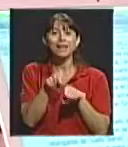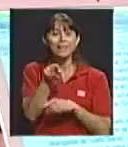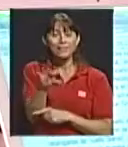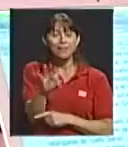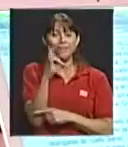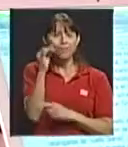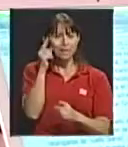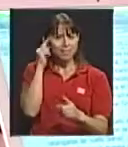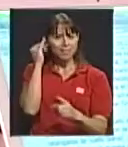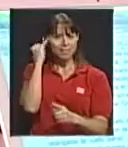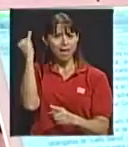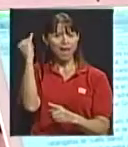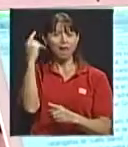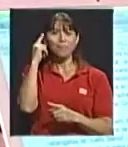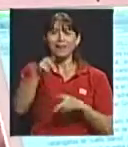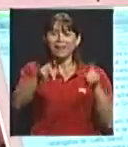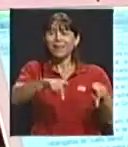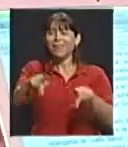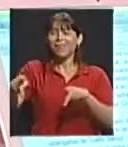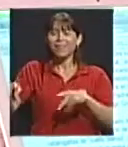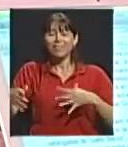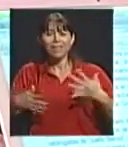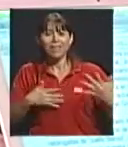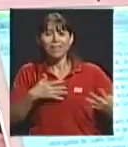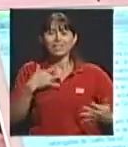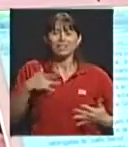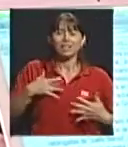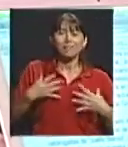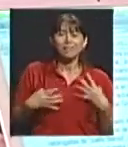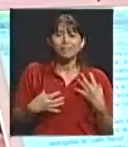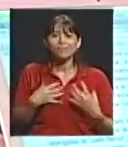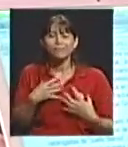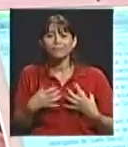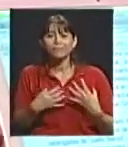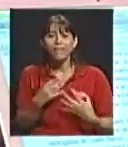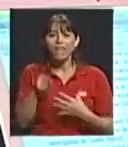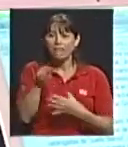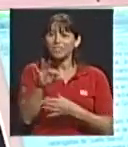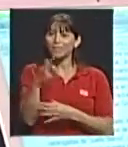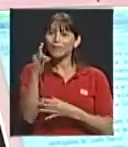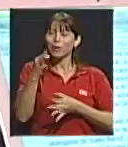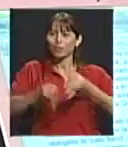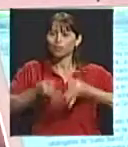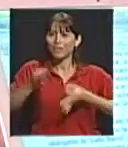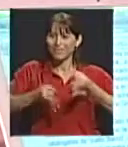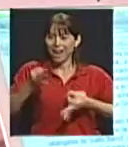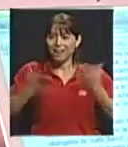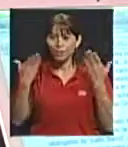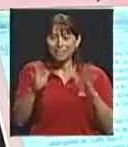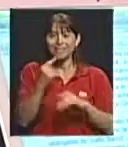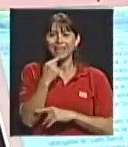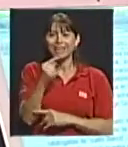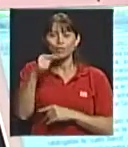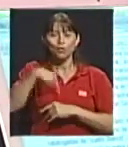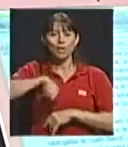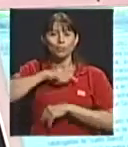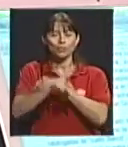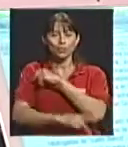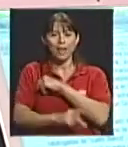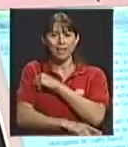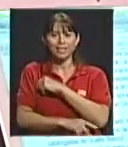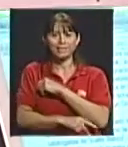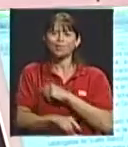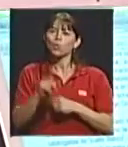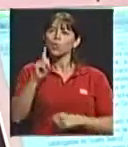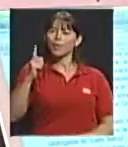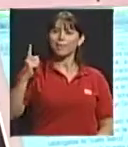generar un gran descontento entre la población y de esta manera justificar lo que ya se ha dicho en nuestro país una una